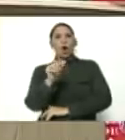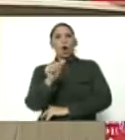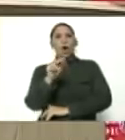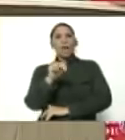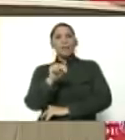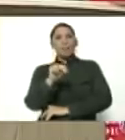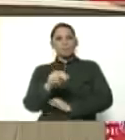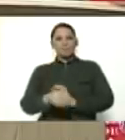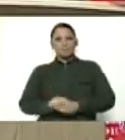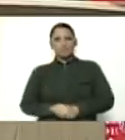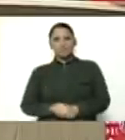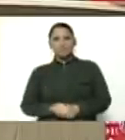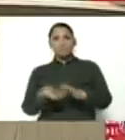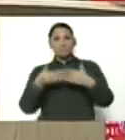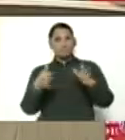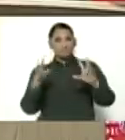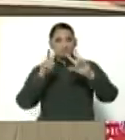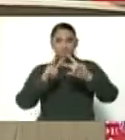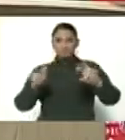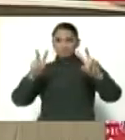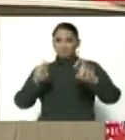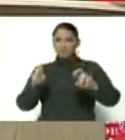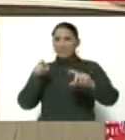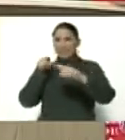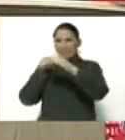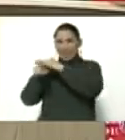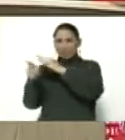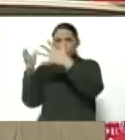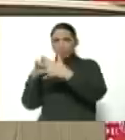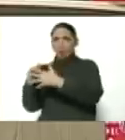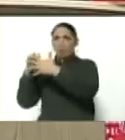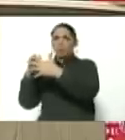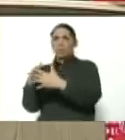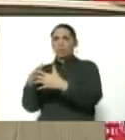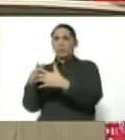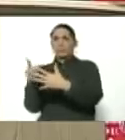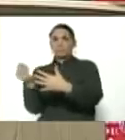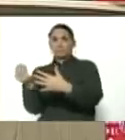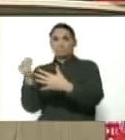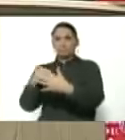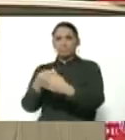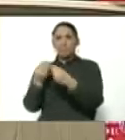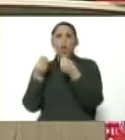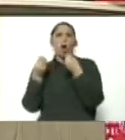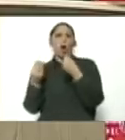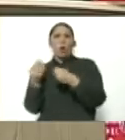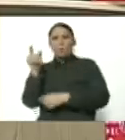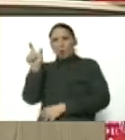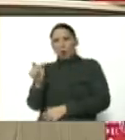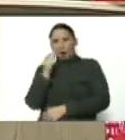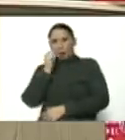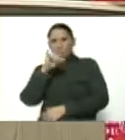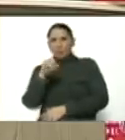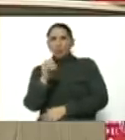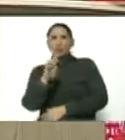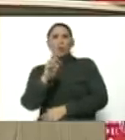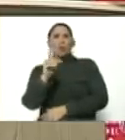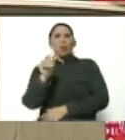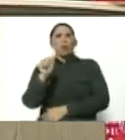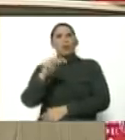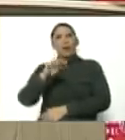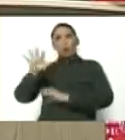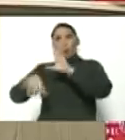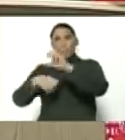Empieza a abrirse líneas de investigación en Estados Unidos que incluyen cómo es que este señor Goodrow compró armas en